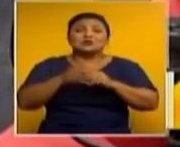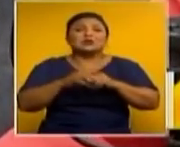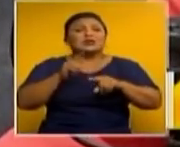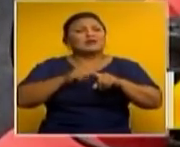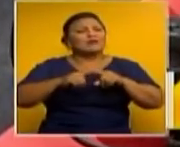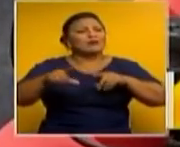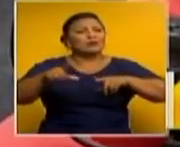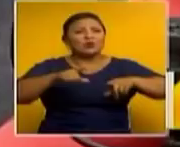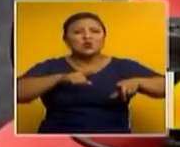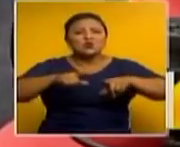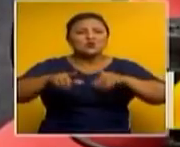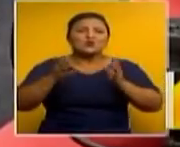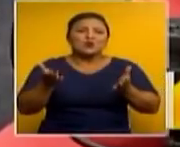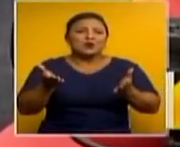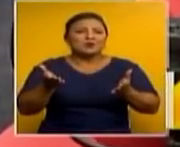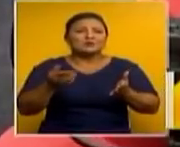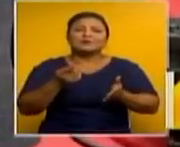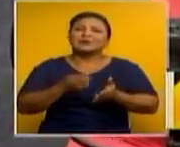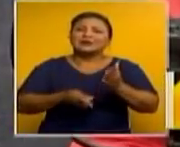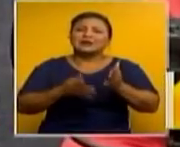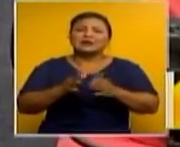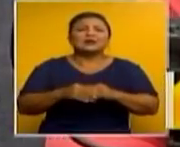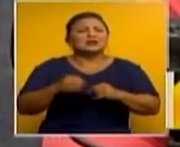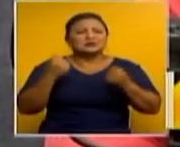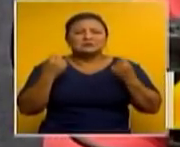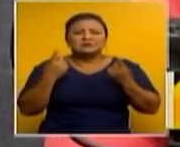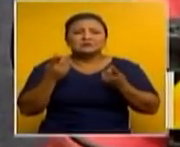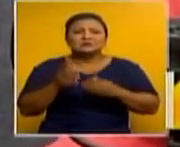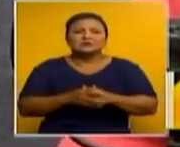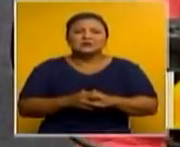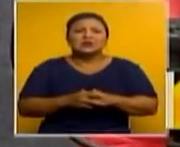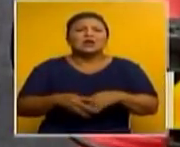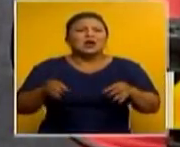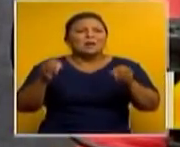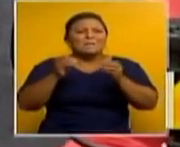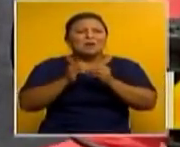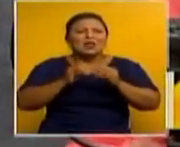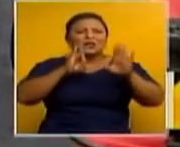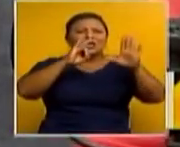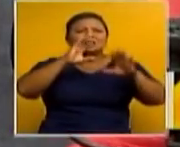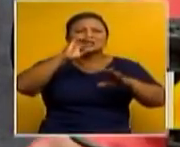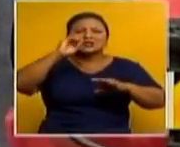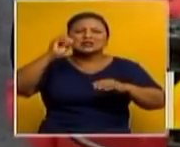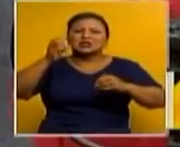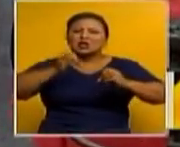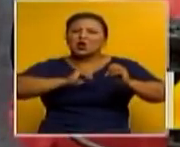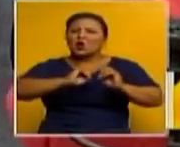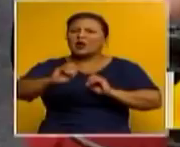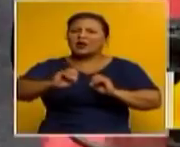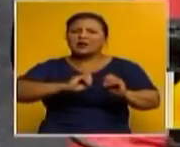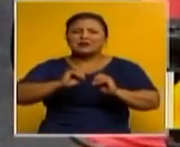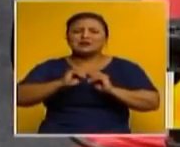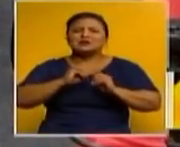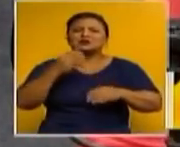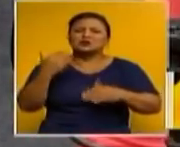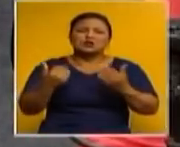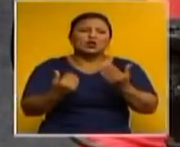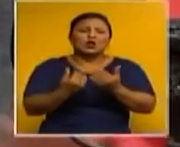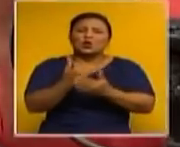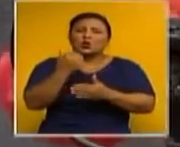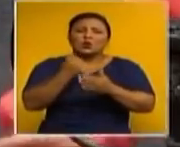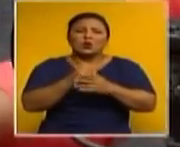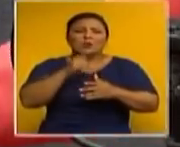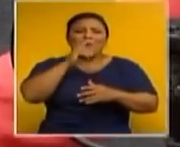distintos sectores, que planteando en más de 700 organizaciones y colectivos, más de